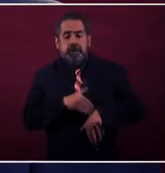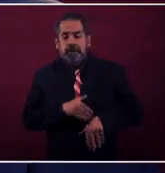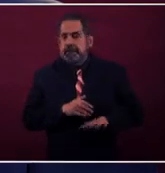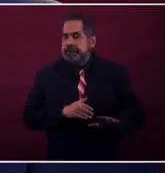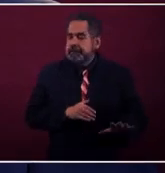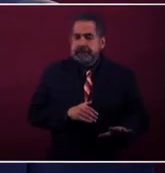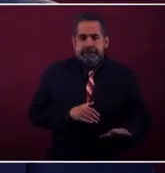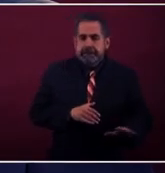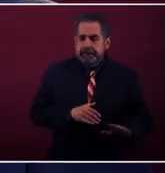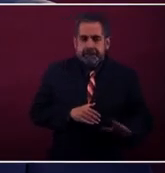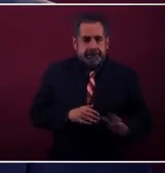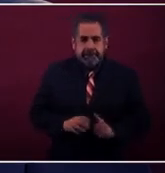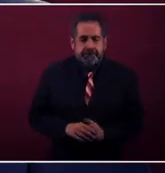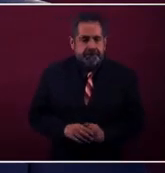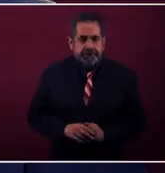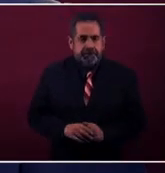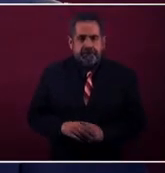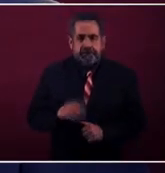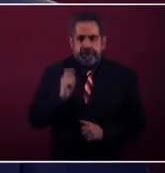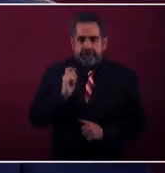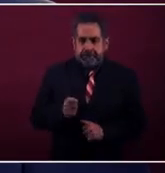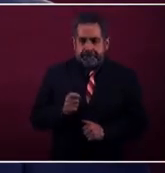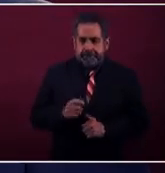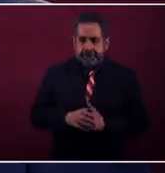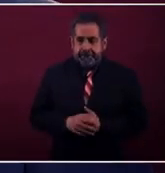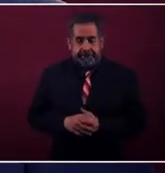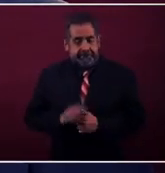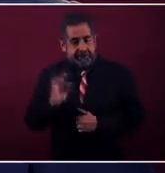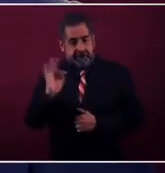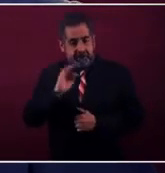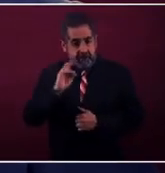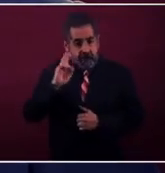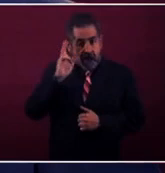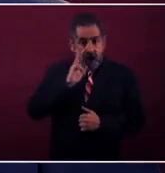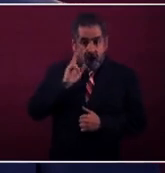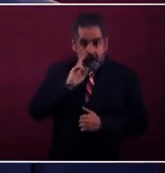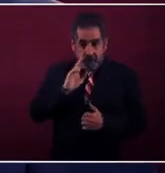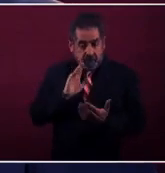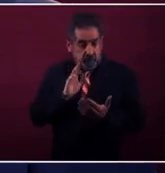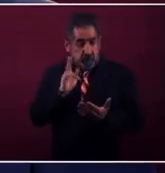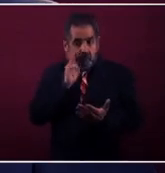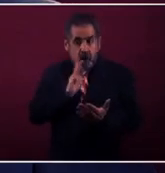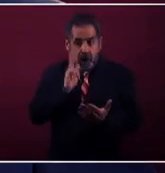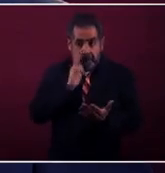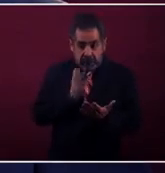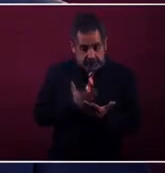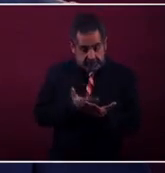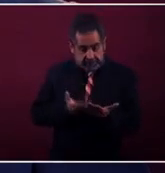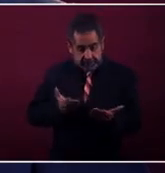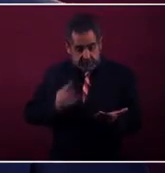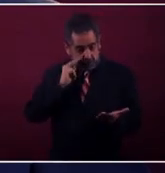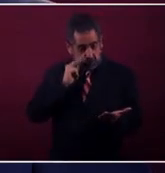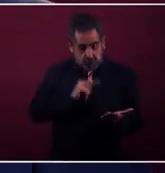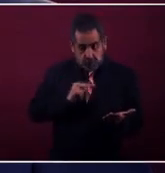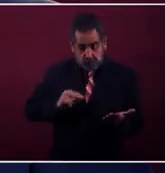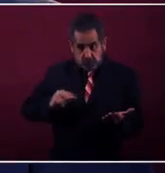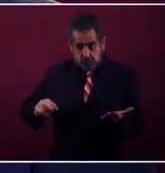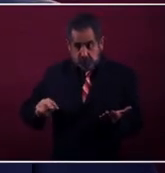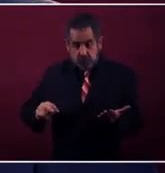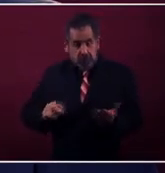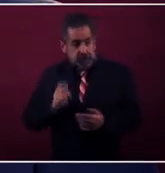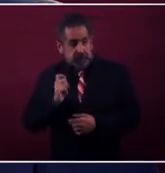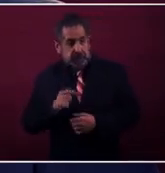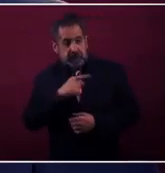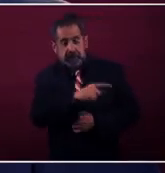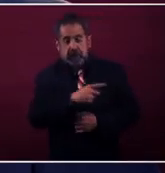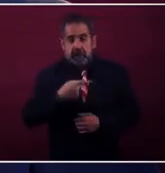Entonces, si se demuestra legalmente de que esta persona